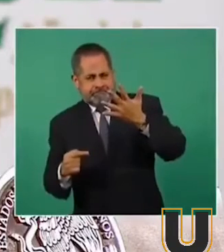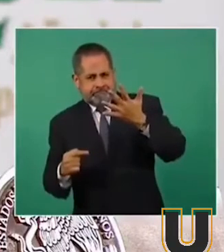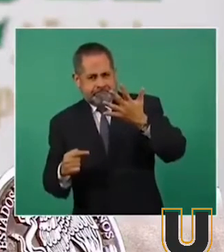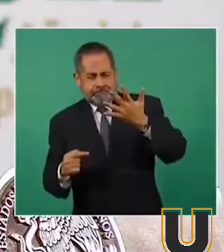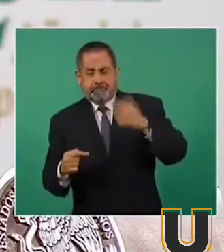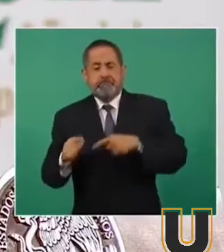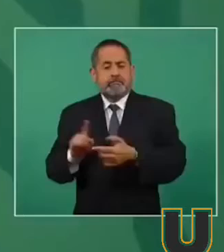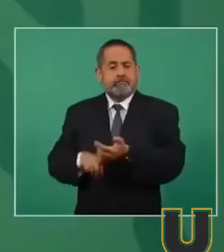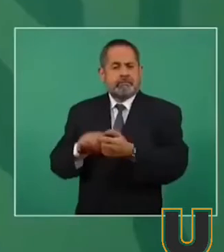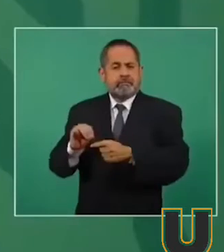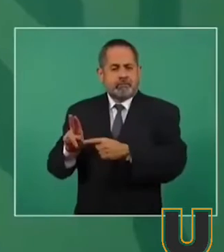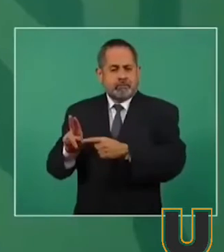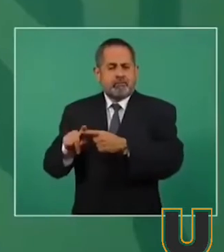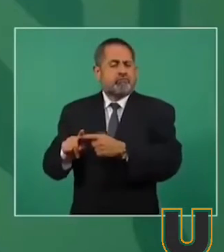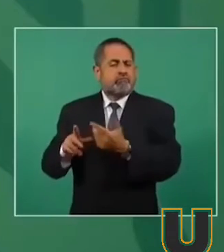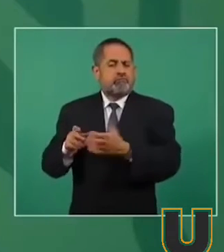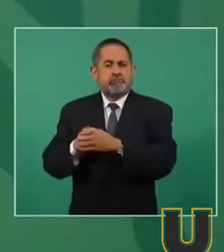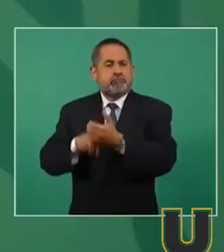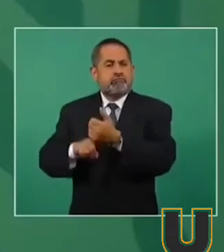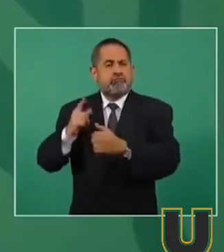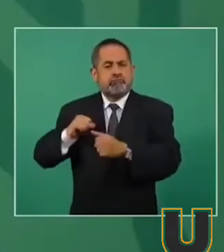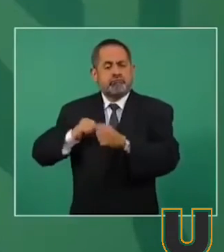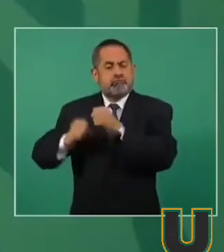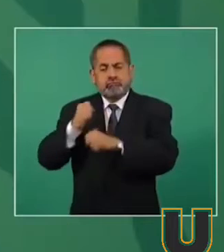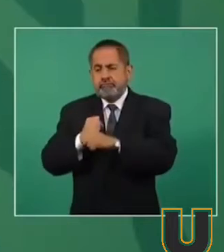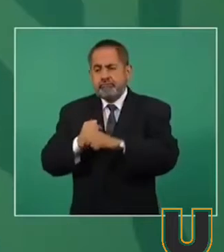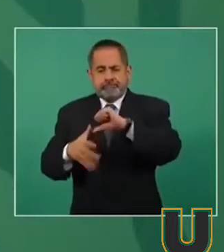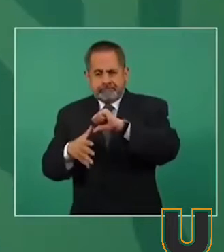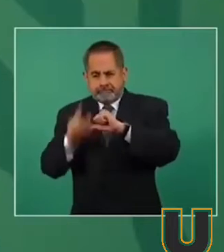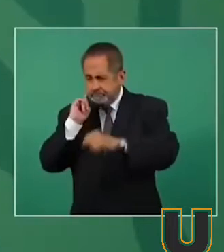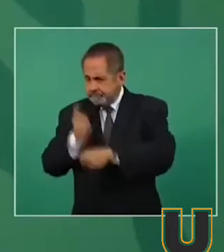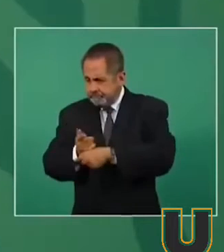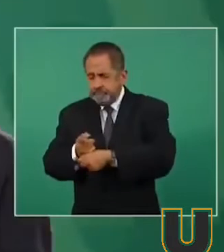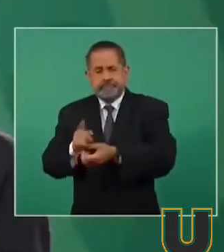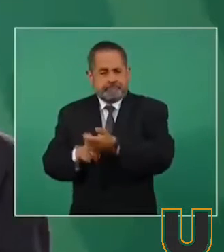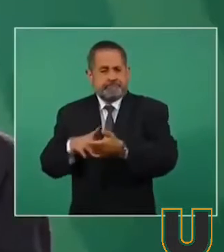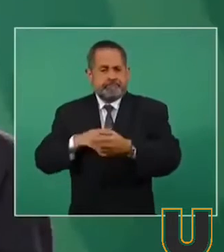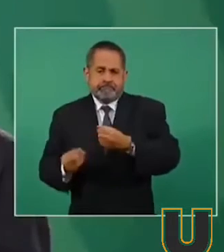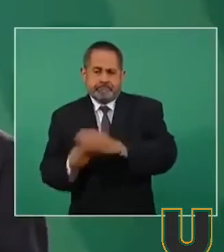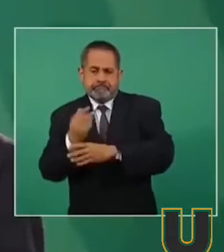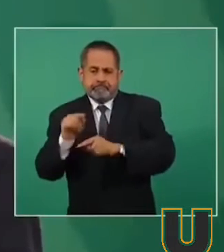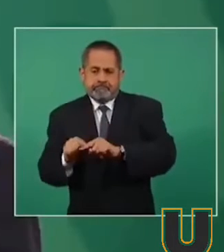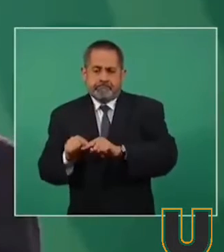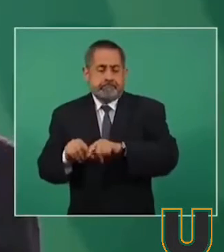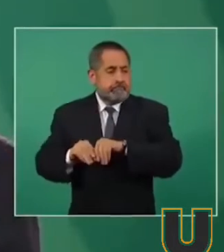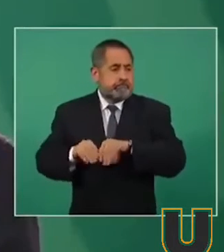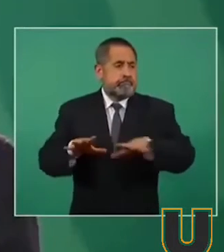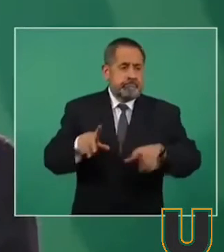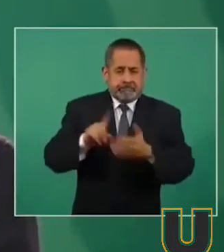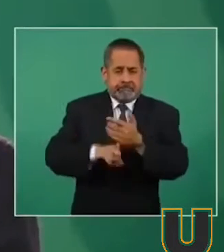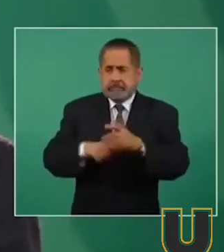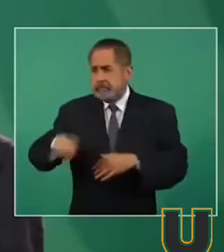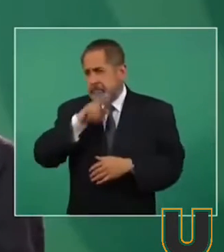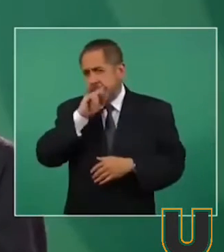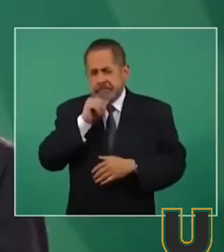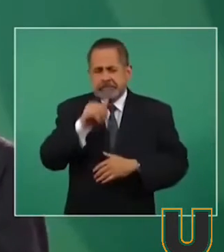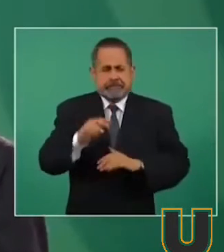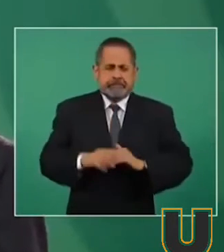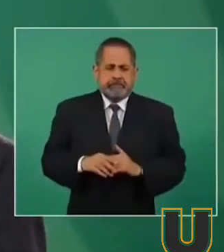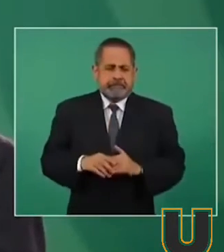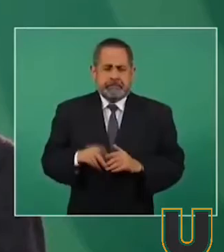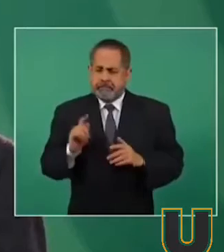mu, que se identificó al inicio del año en Sudamérica, y hasta el momento no está clasificada como variante de preocupación,